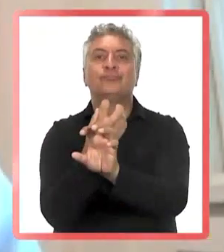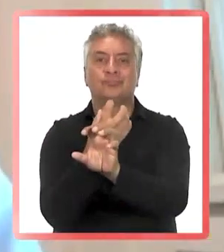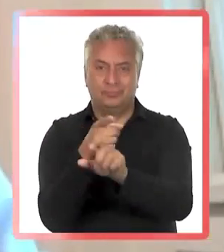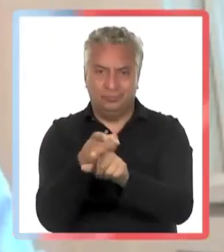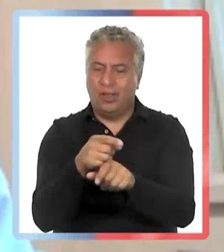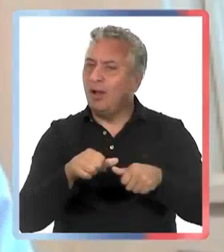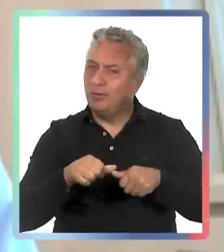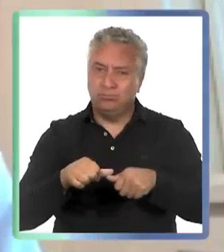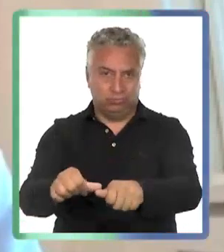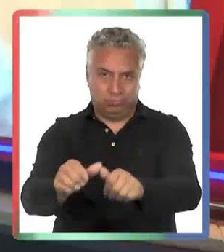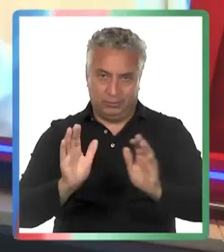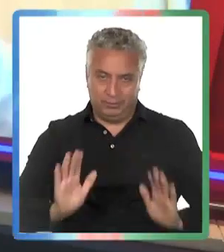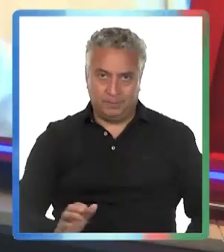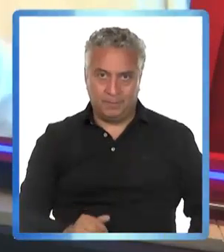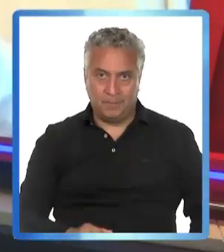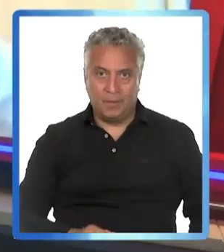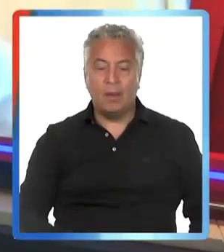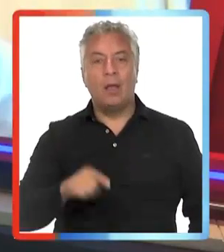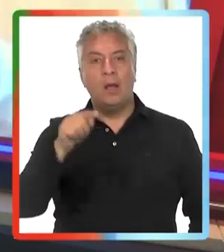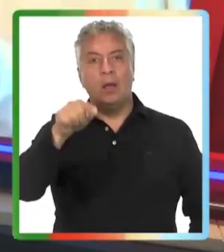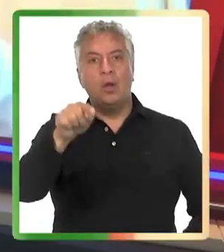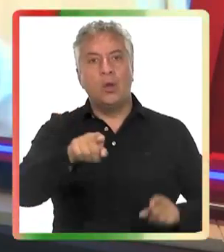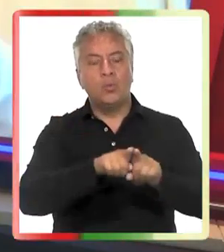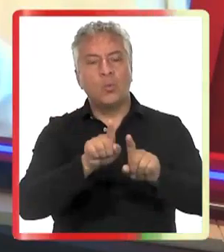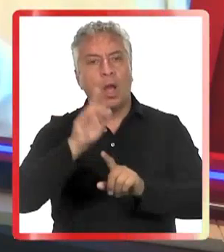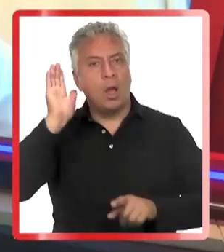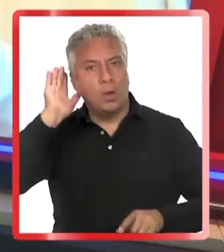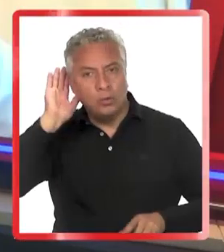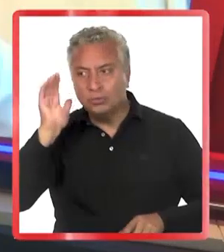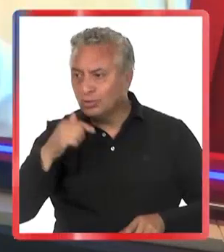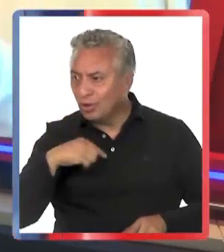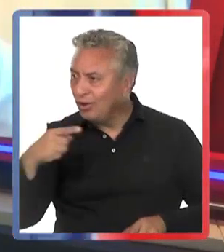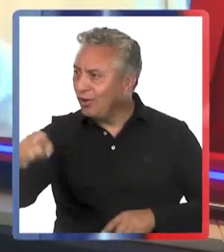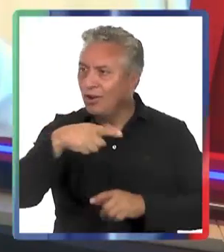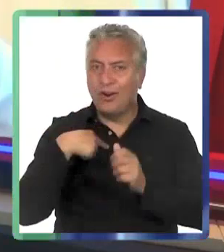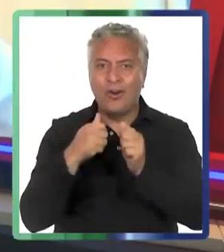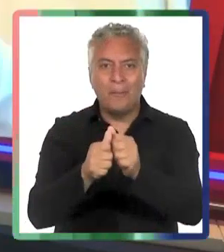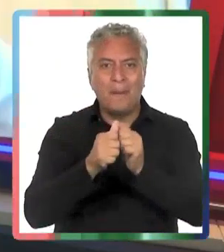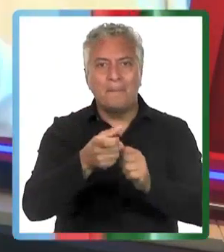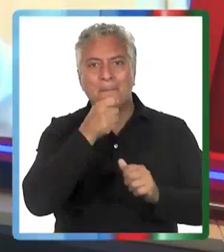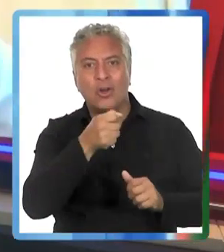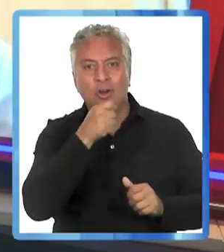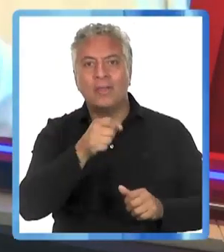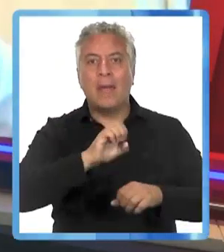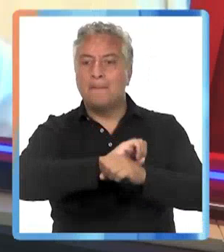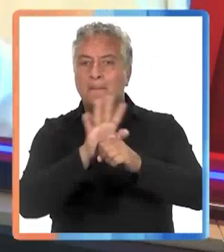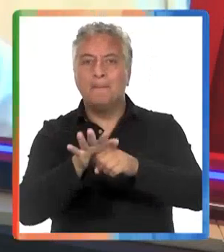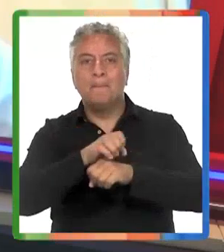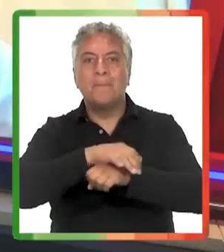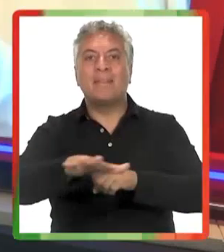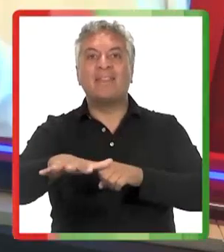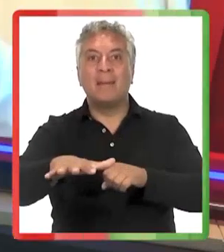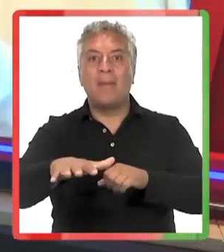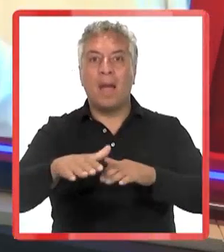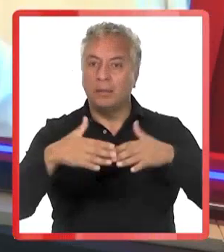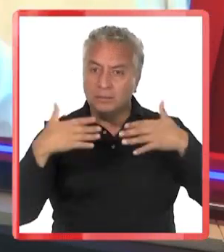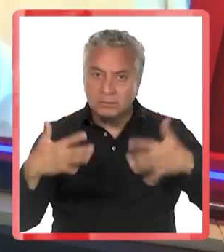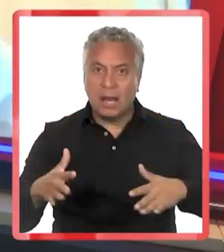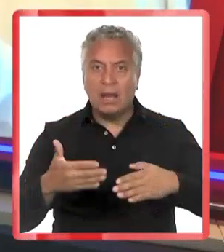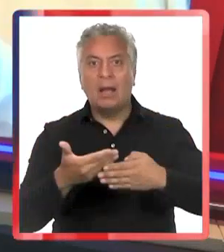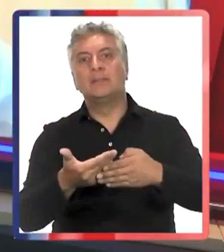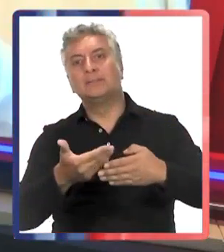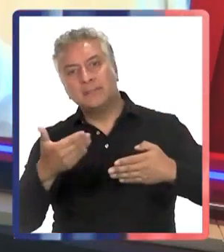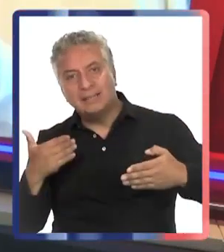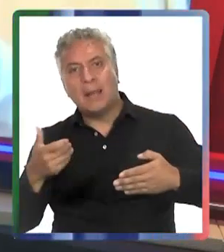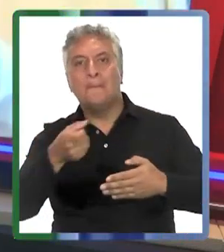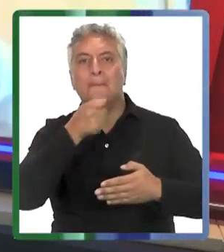se va a seguir desarrollando. Fíjese que me gustaría preguntarle, porque escucho mucho a mis colegas periodistas decir, después de la pandemia, tras